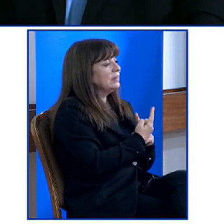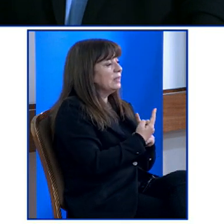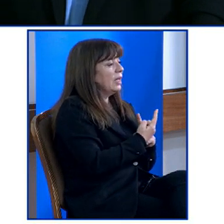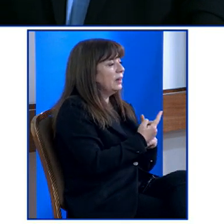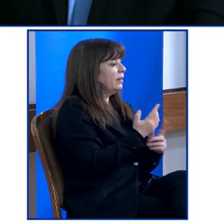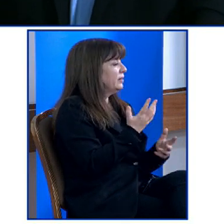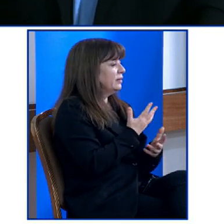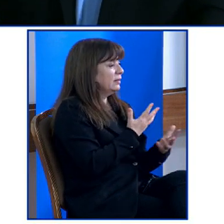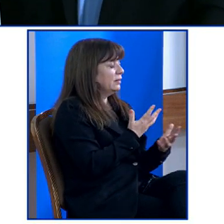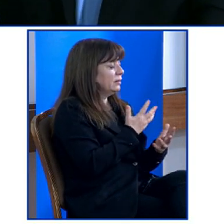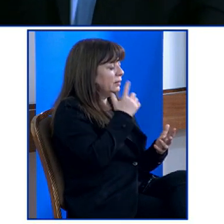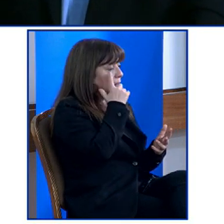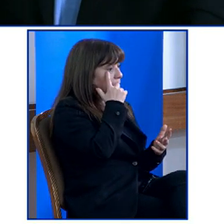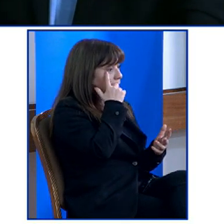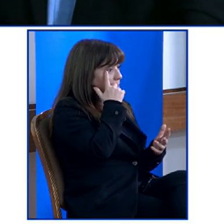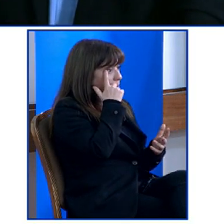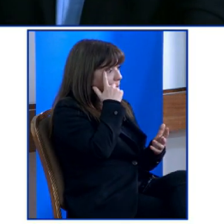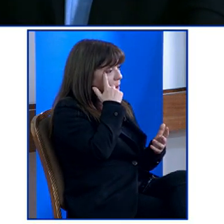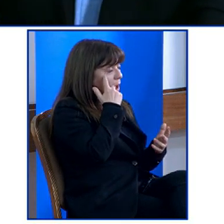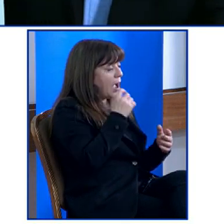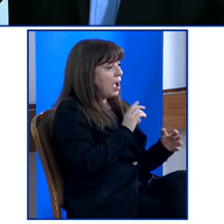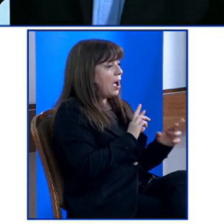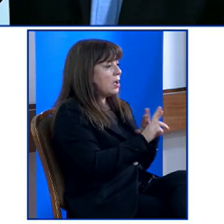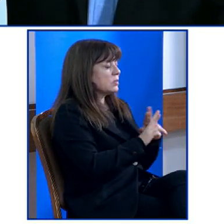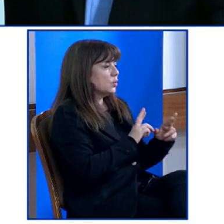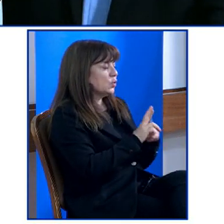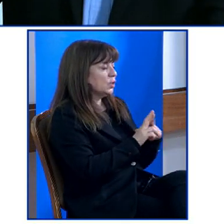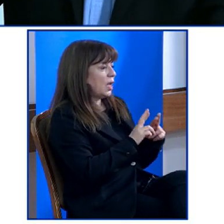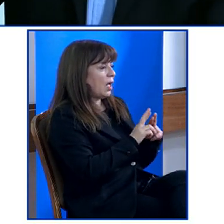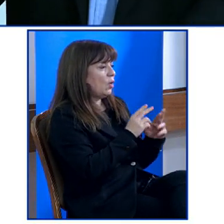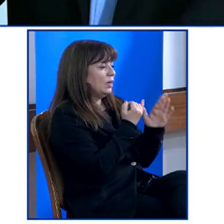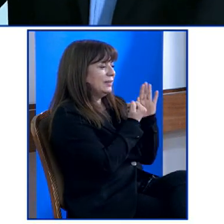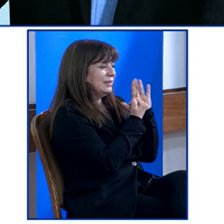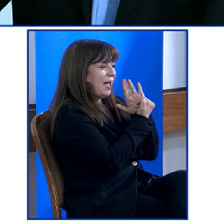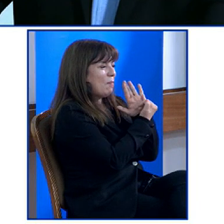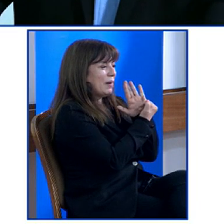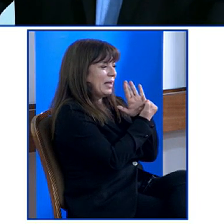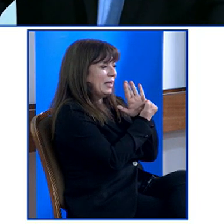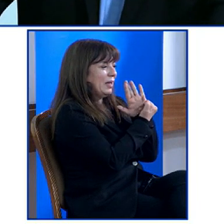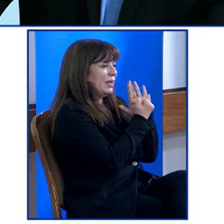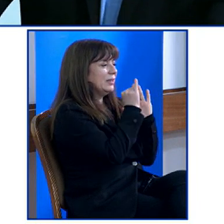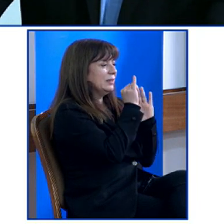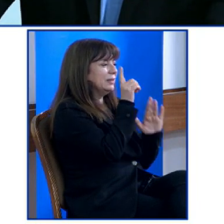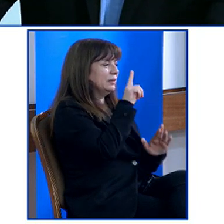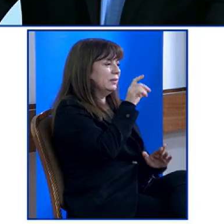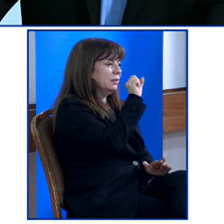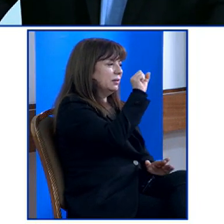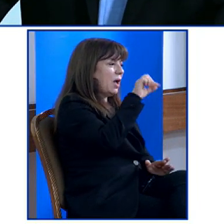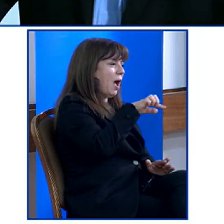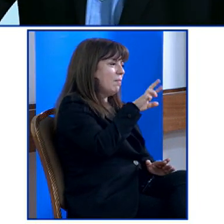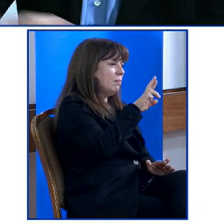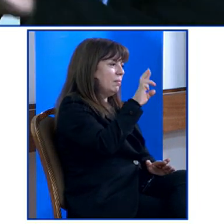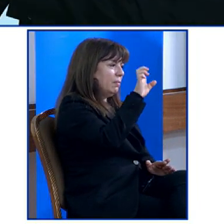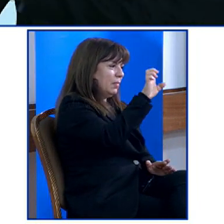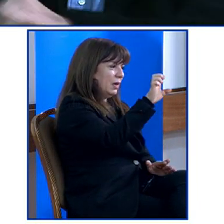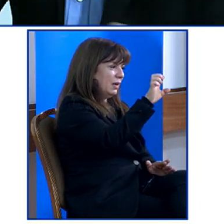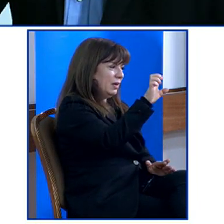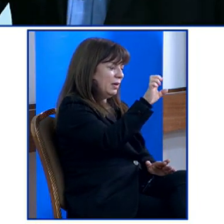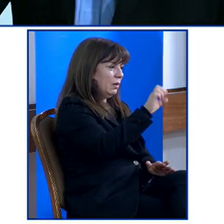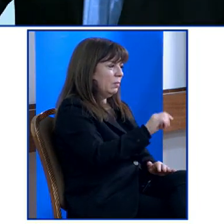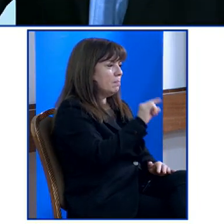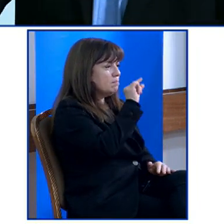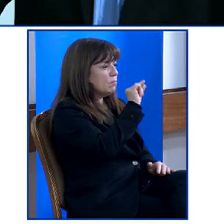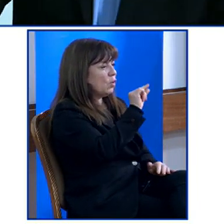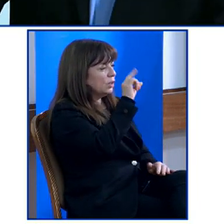que están asociados a una ISAPRE, en el caso de todas las causas, y un